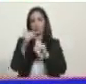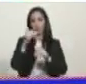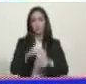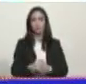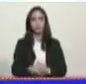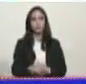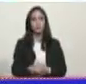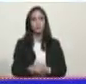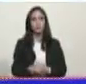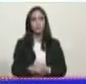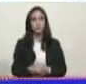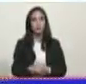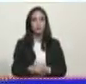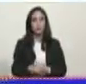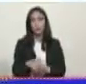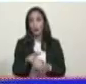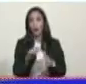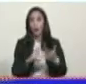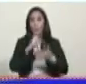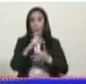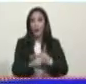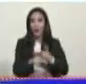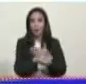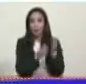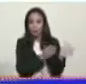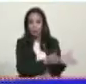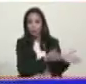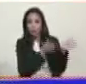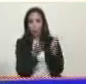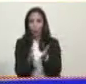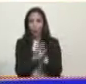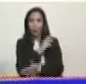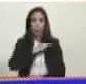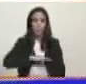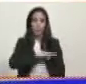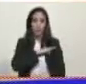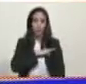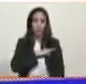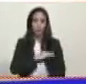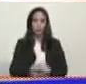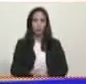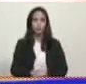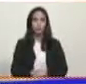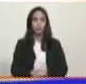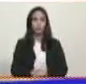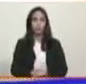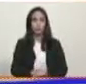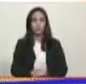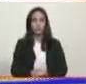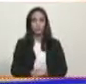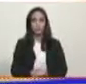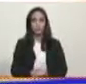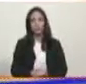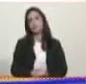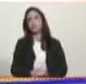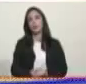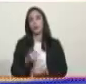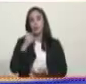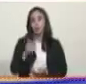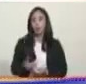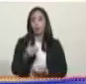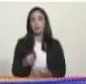calificar un plan como misión o darle rango de gran misión es